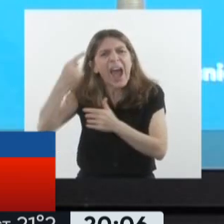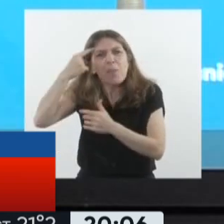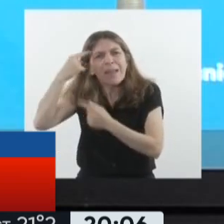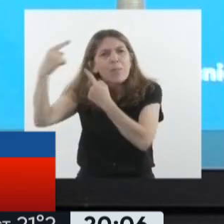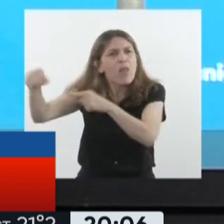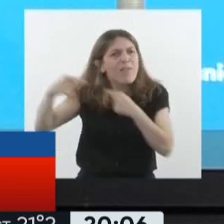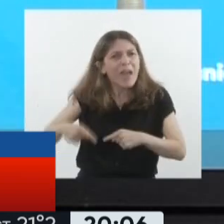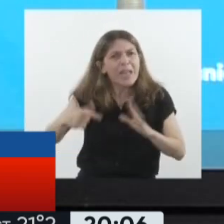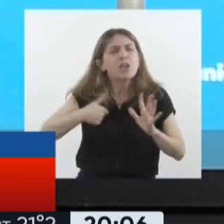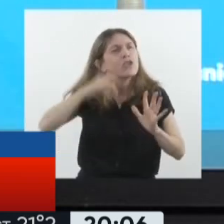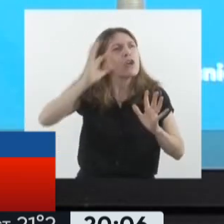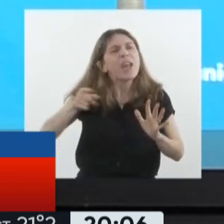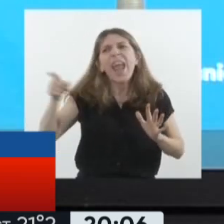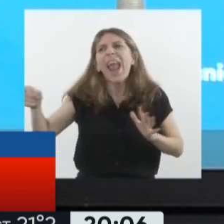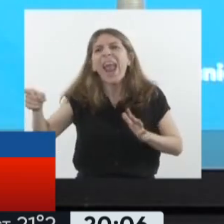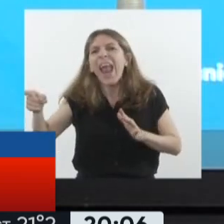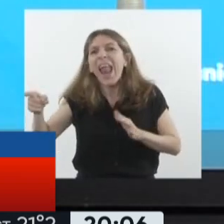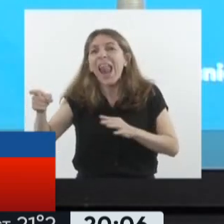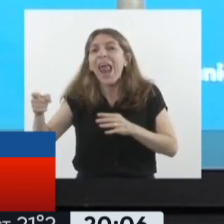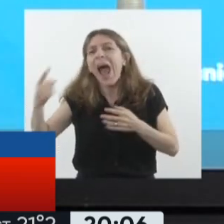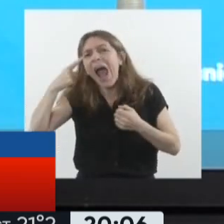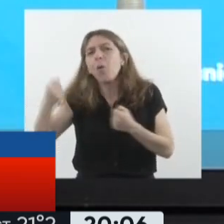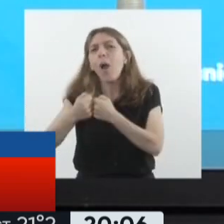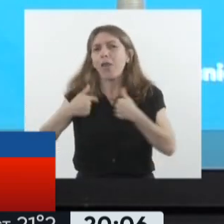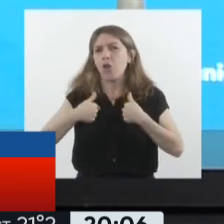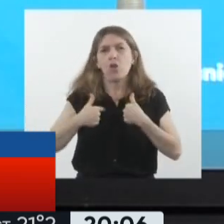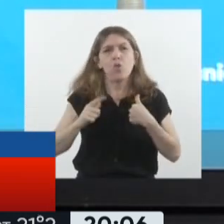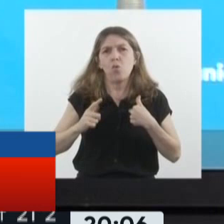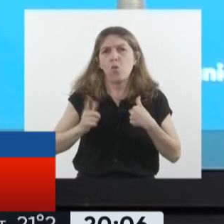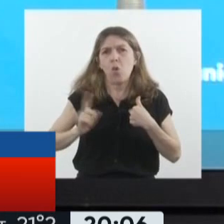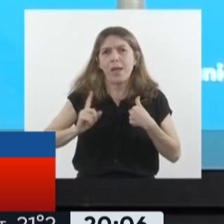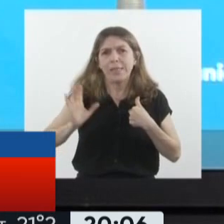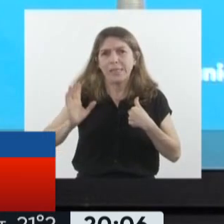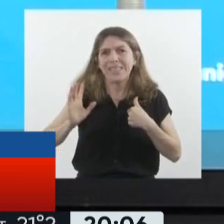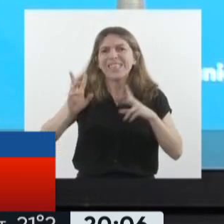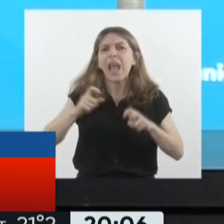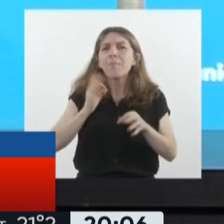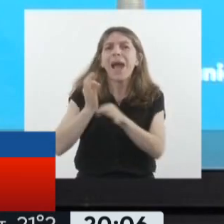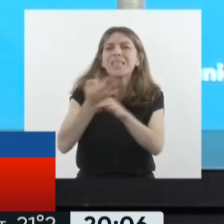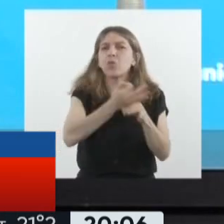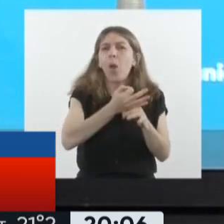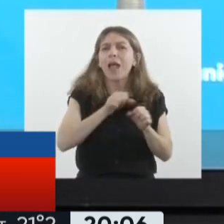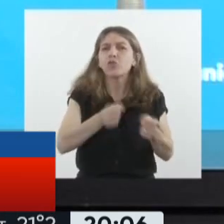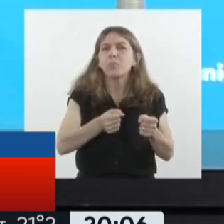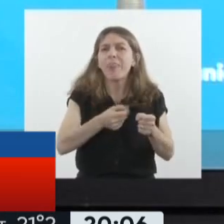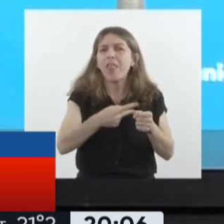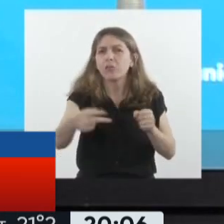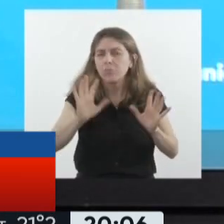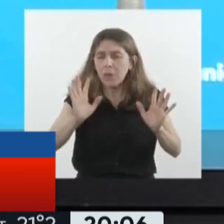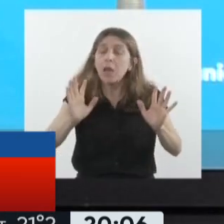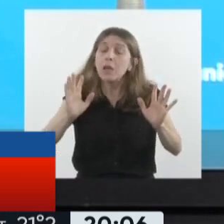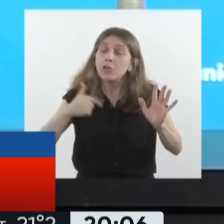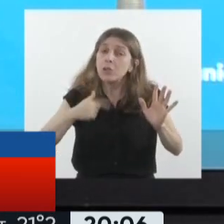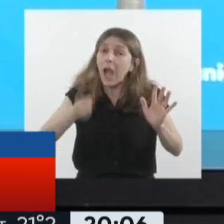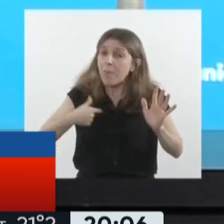Yo sé que él no está de acuerdo en la decisión que he tomado en materia de la escolaridad. Le he dicho